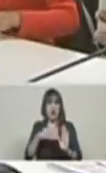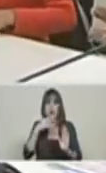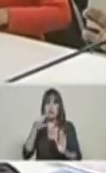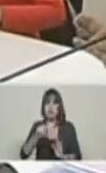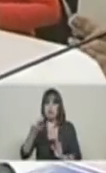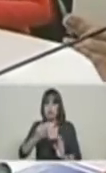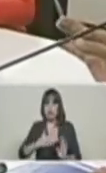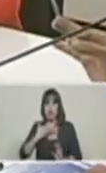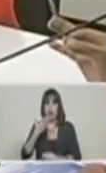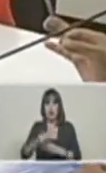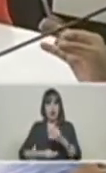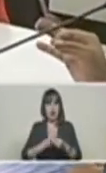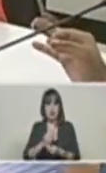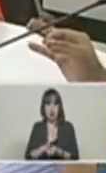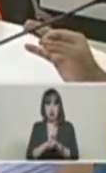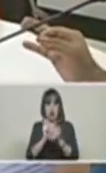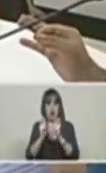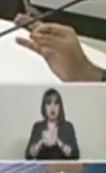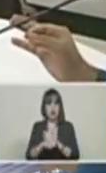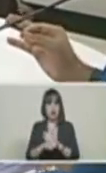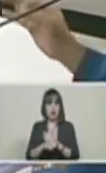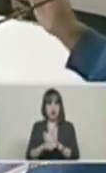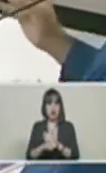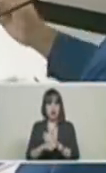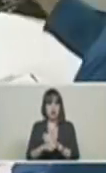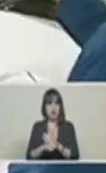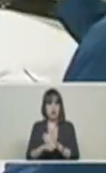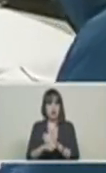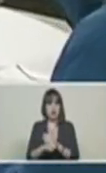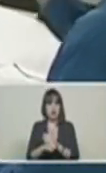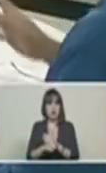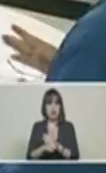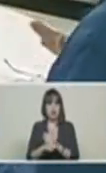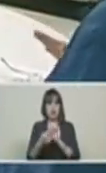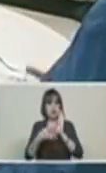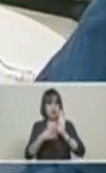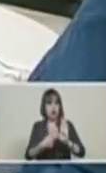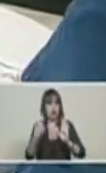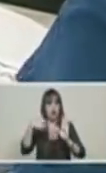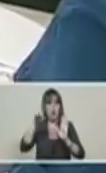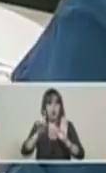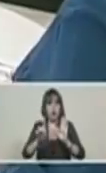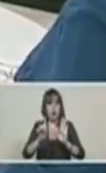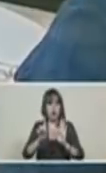Venezuela un cambio referencia único,